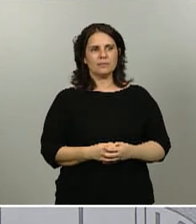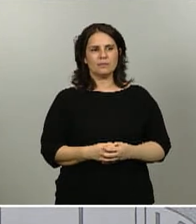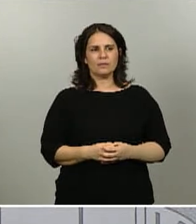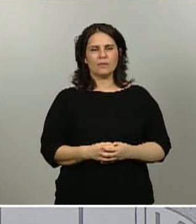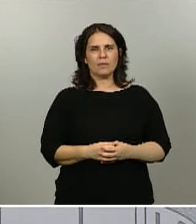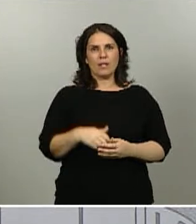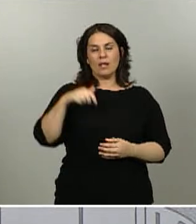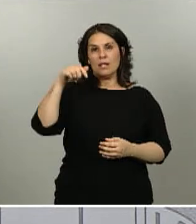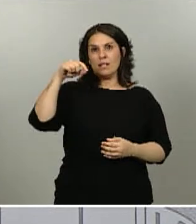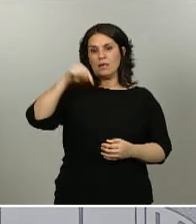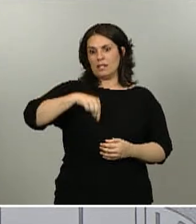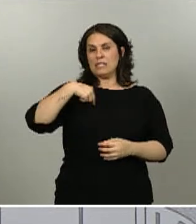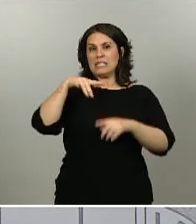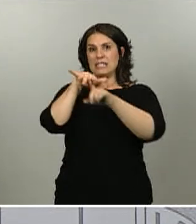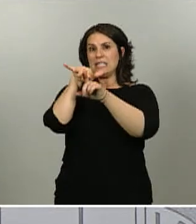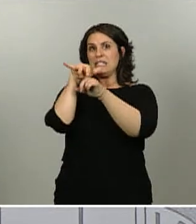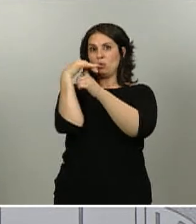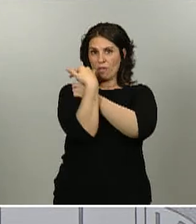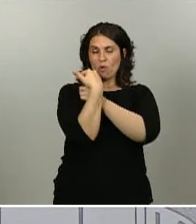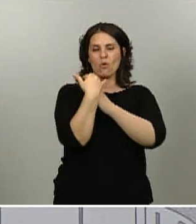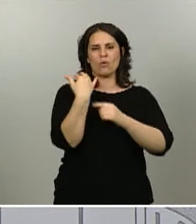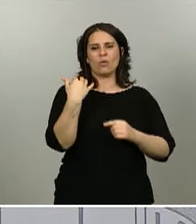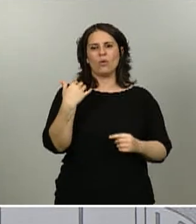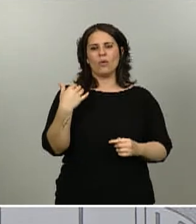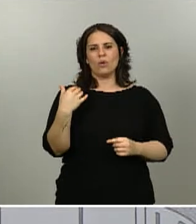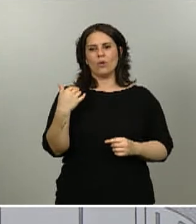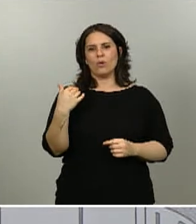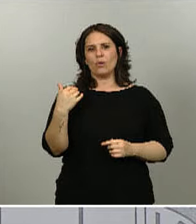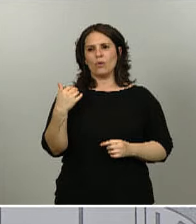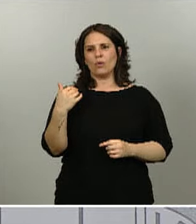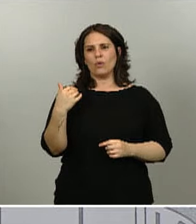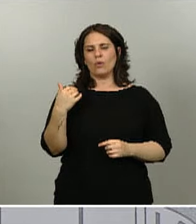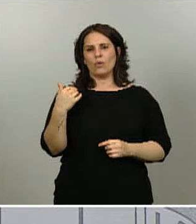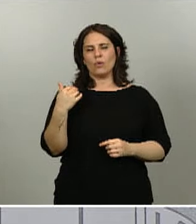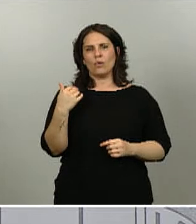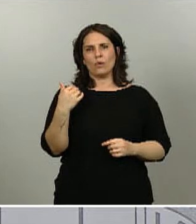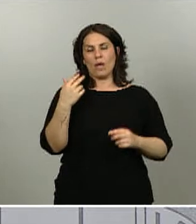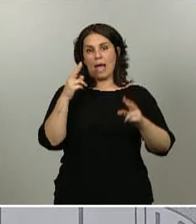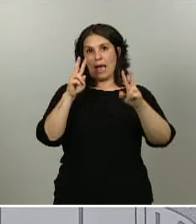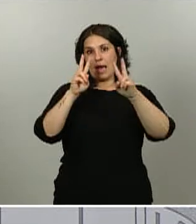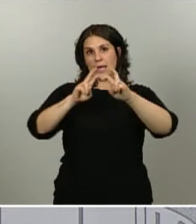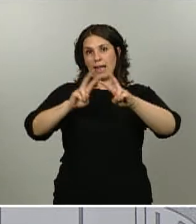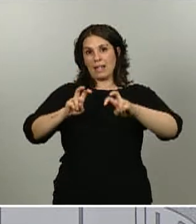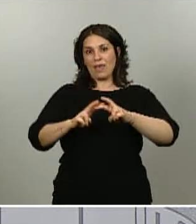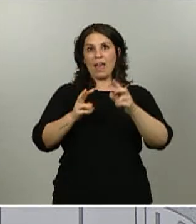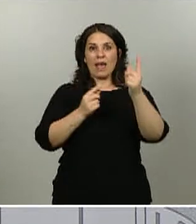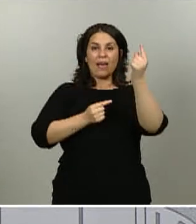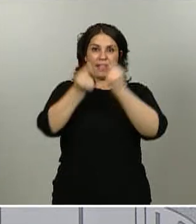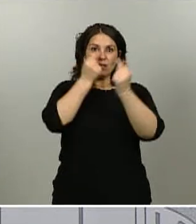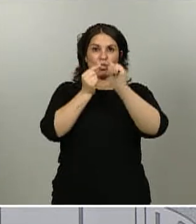en una situación que estamos observando si analizamos los pocos datos que tenemos ahora mismo